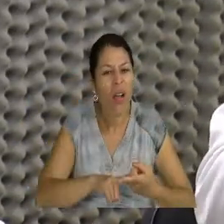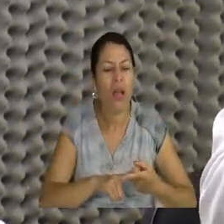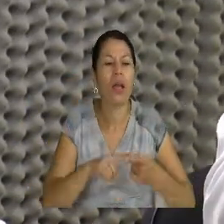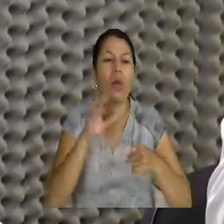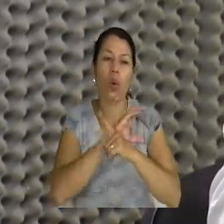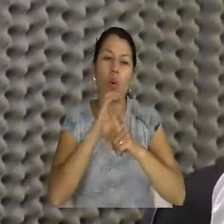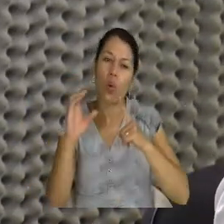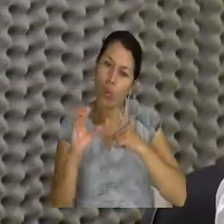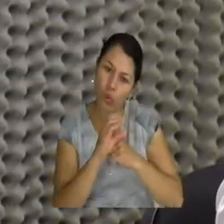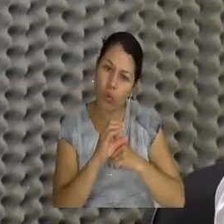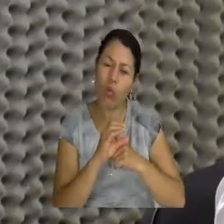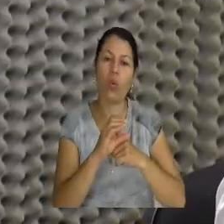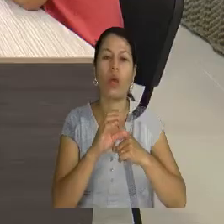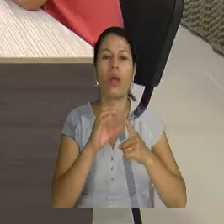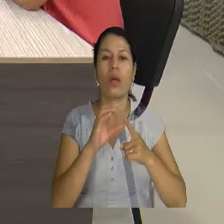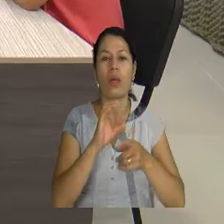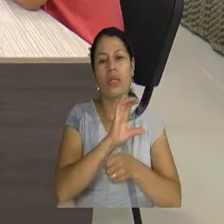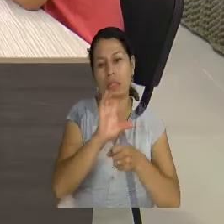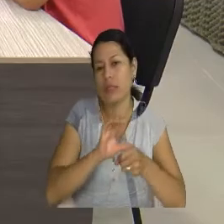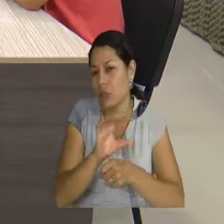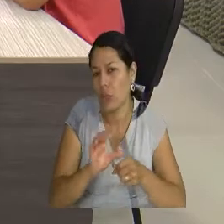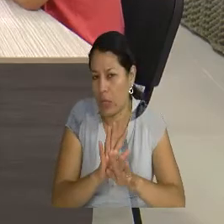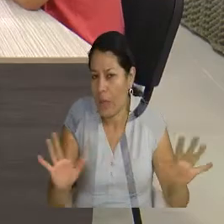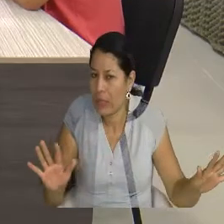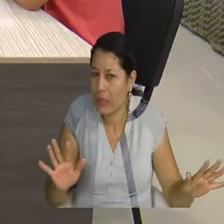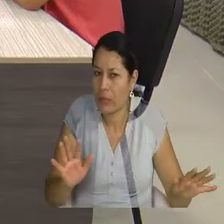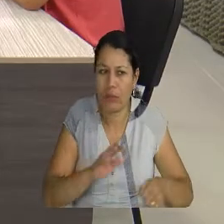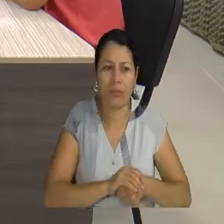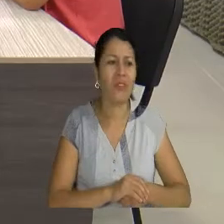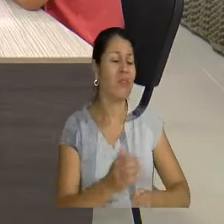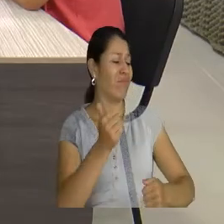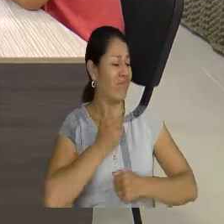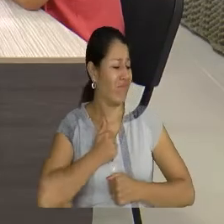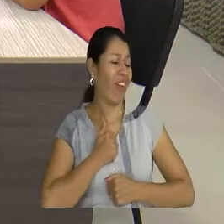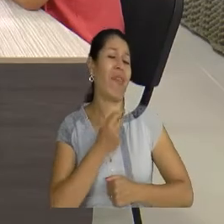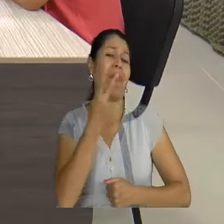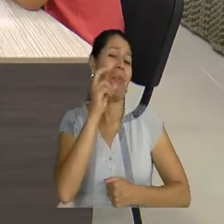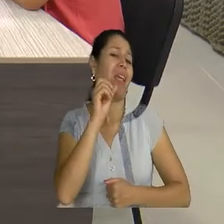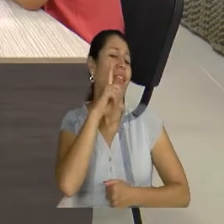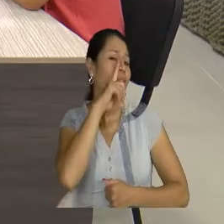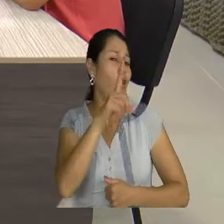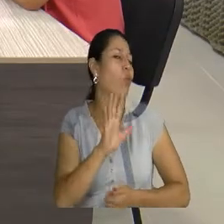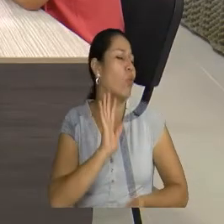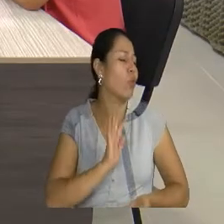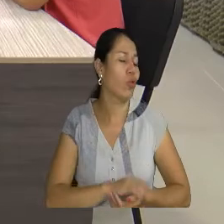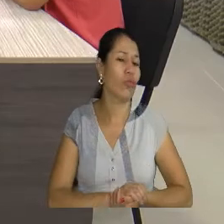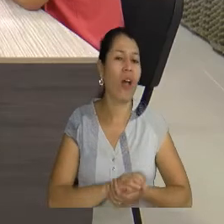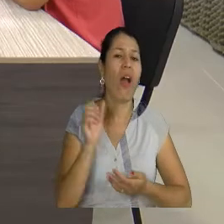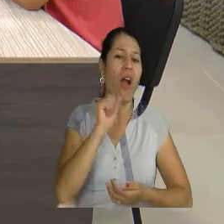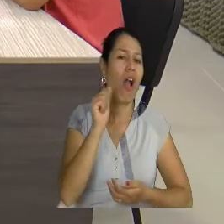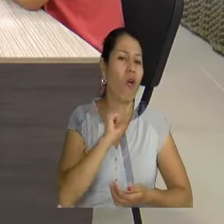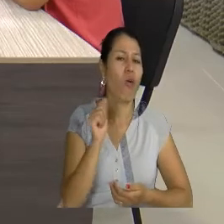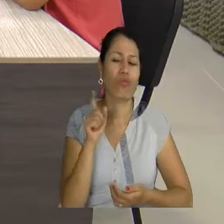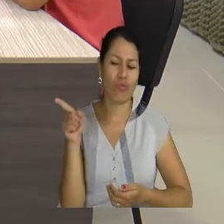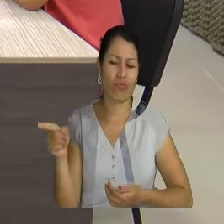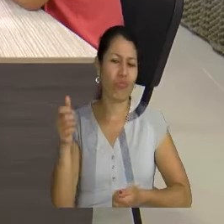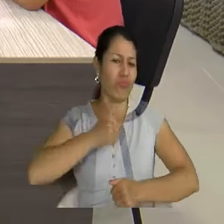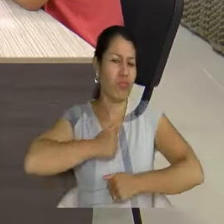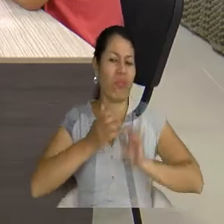cívico-militar tradicionalmente es el 20 de julio. 20 de julio. Sí. No, 7 de agosto también. 7 de agosto, también, sí, pero casi siempre es el 20. Secretario,